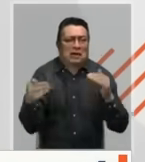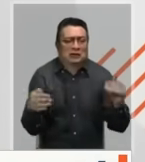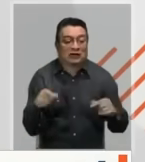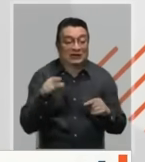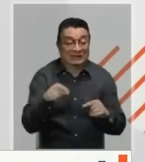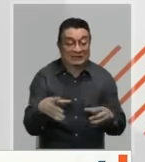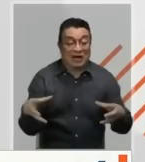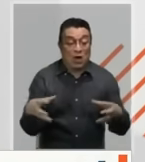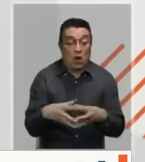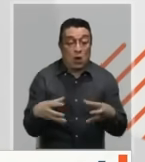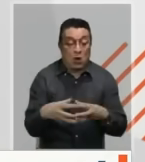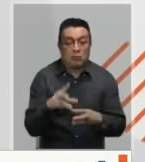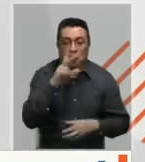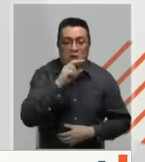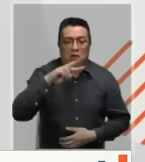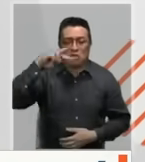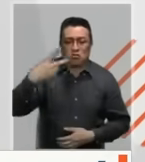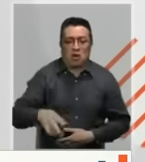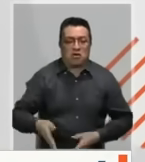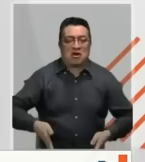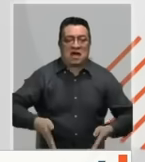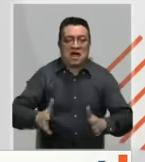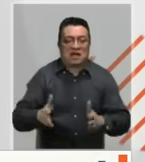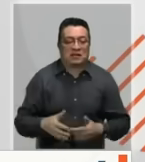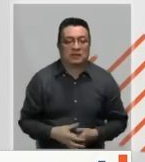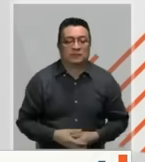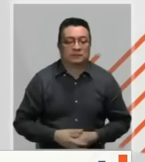este grupo se cree dueño de la calle.